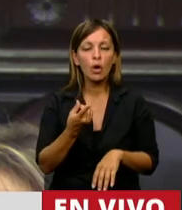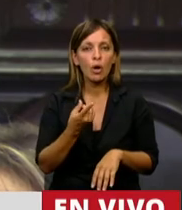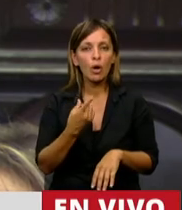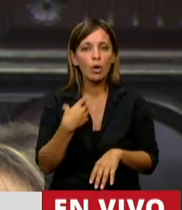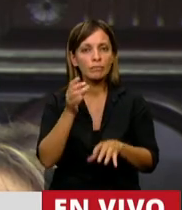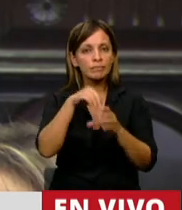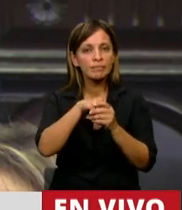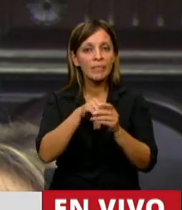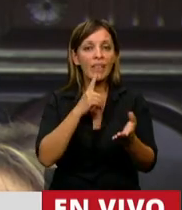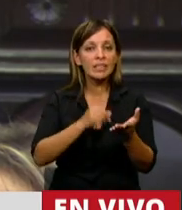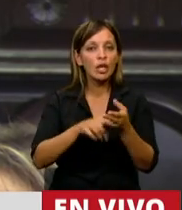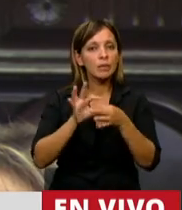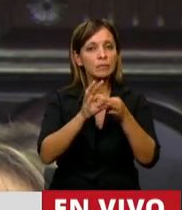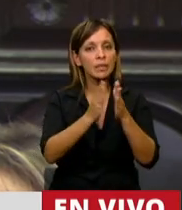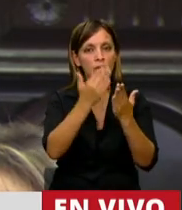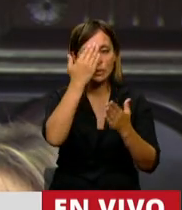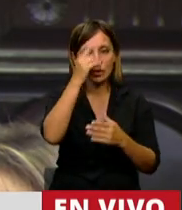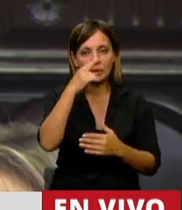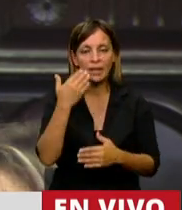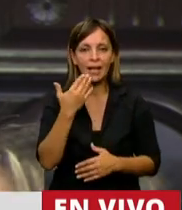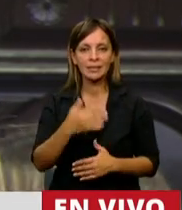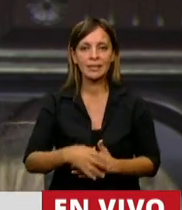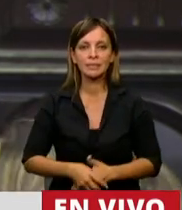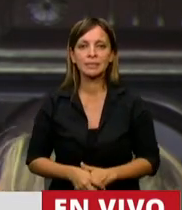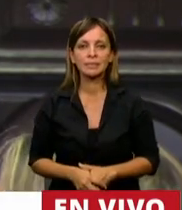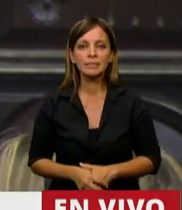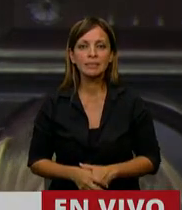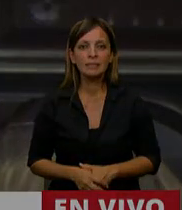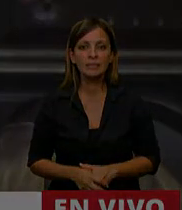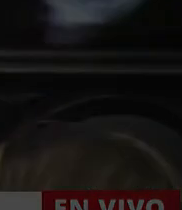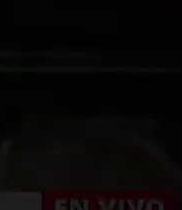decisiones de acuerdo a la Constitución Nacional. Gracias, presidente. Gracias, diputado Cacace.